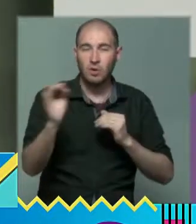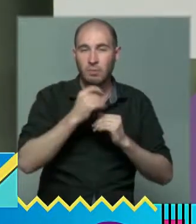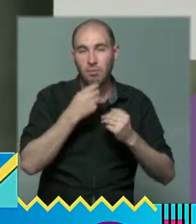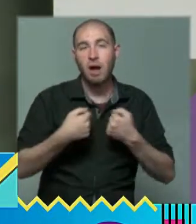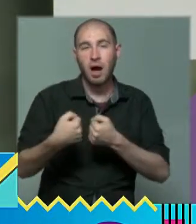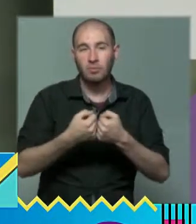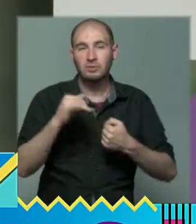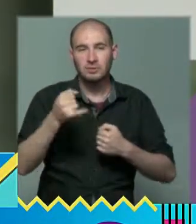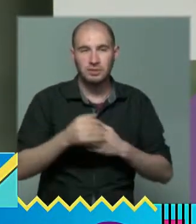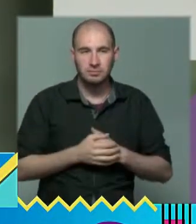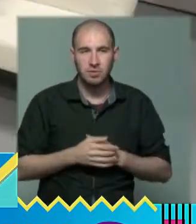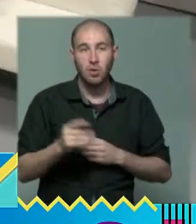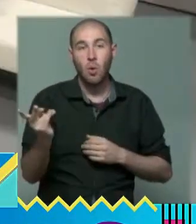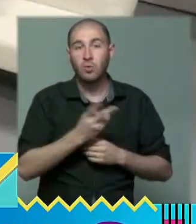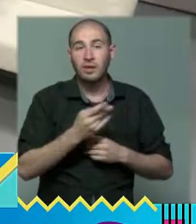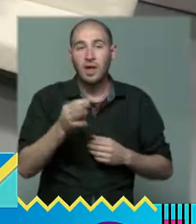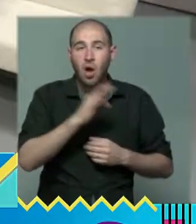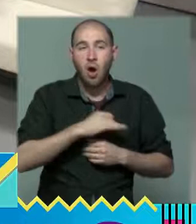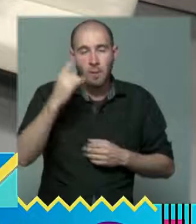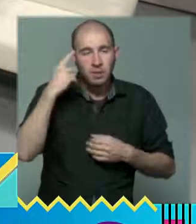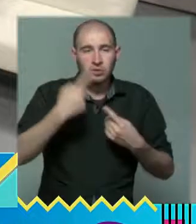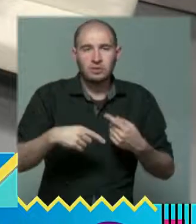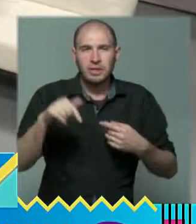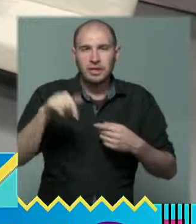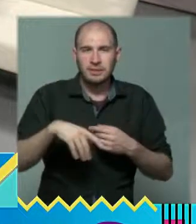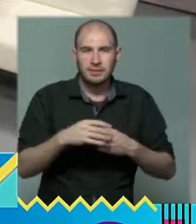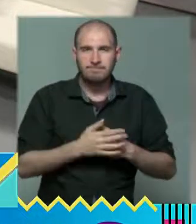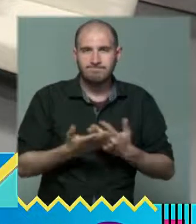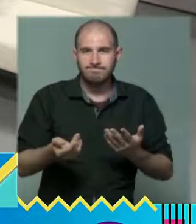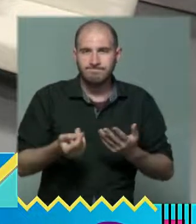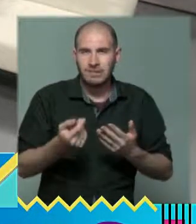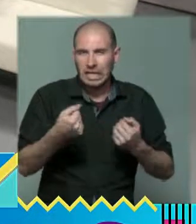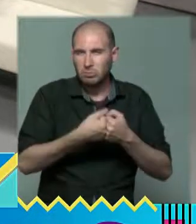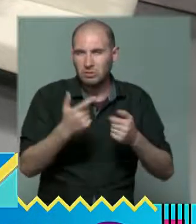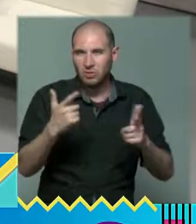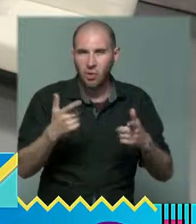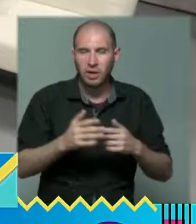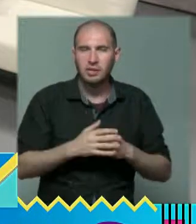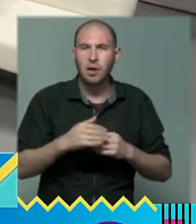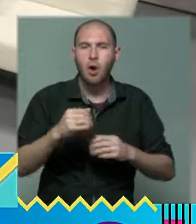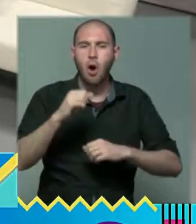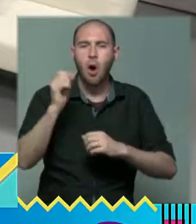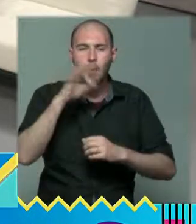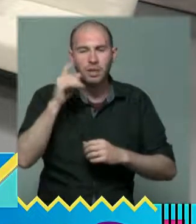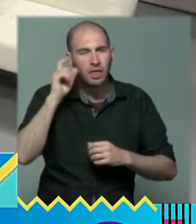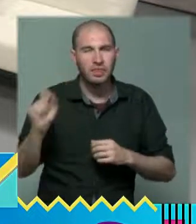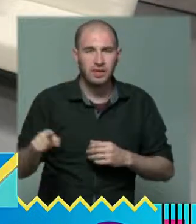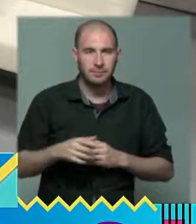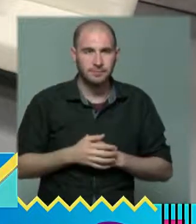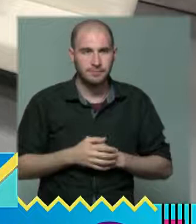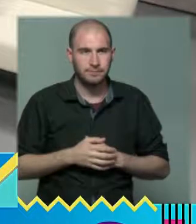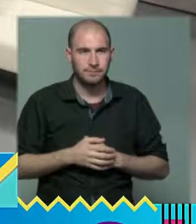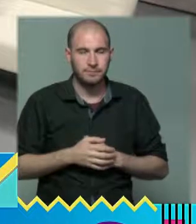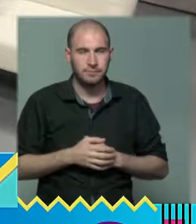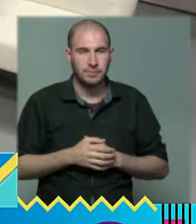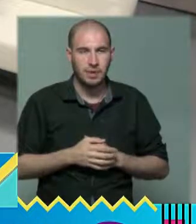acuerdo algunos. No sé ustedes cómo vieron algo que no les haya o que no coincidan con la postura de Arturo. Si